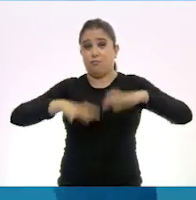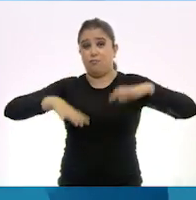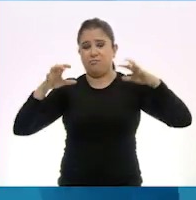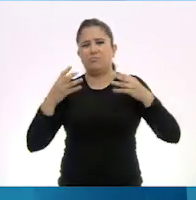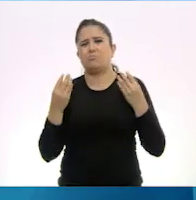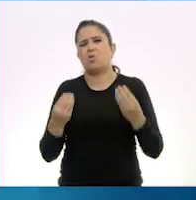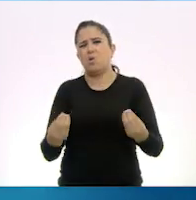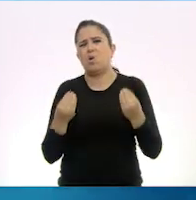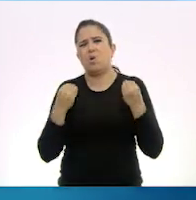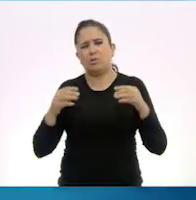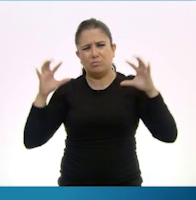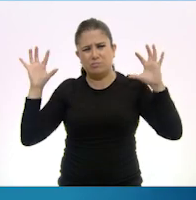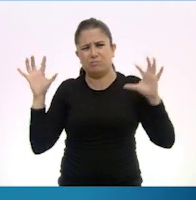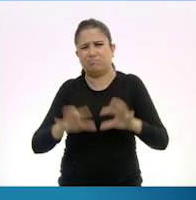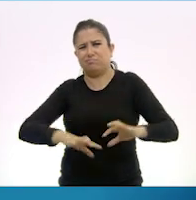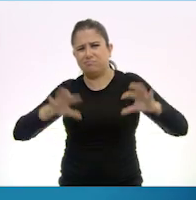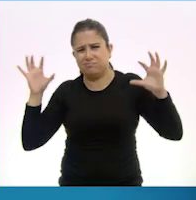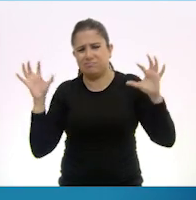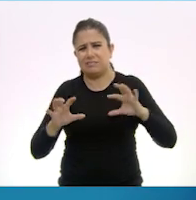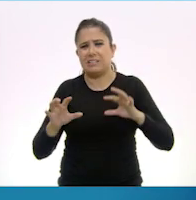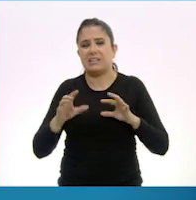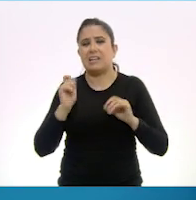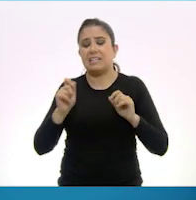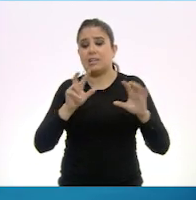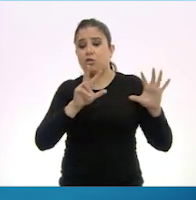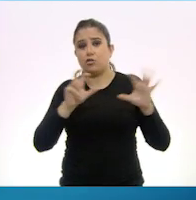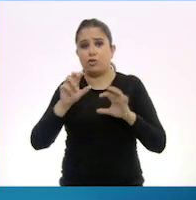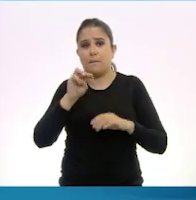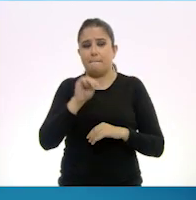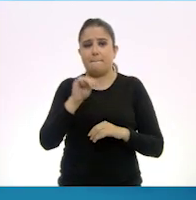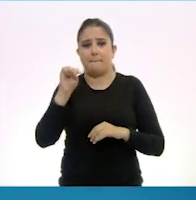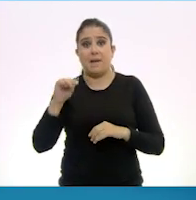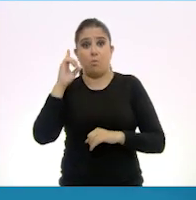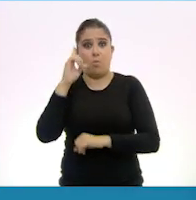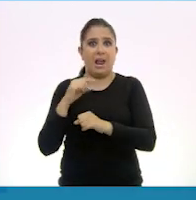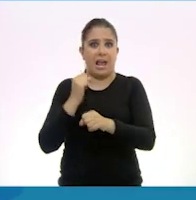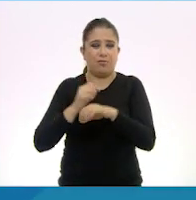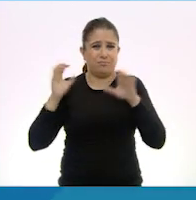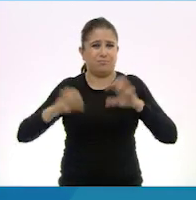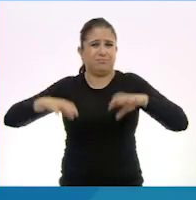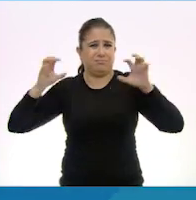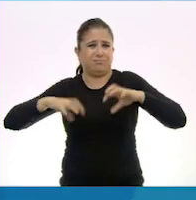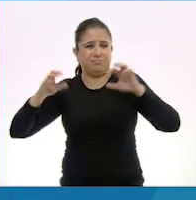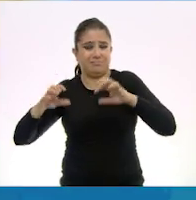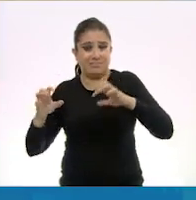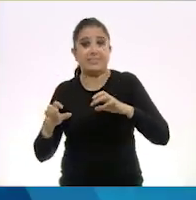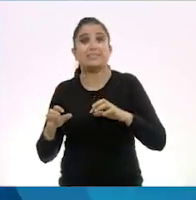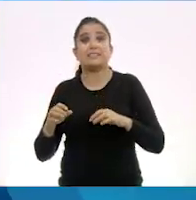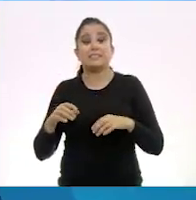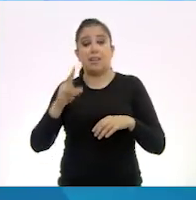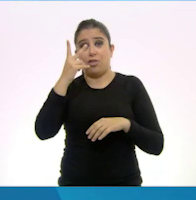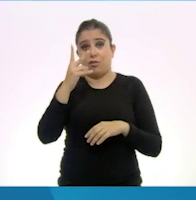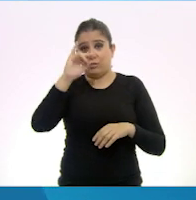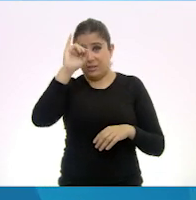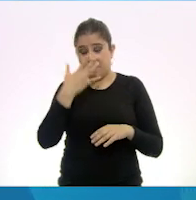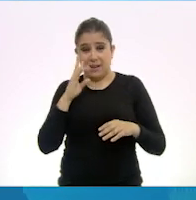alta, es mayor a 800 milímetros al año. Estas dos